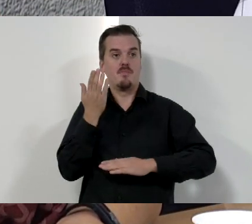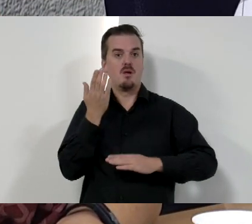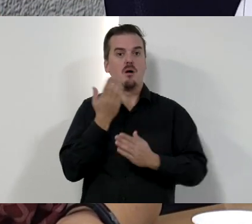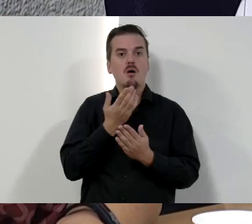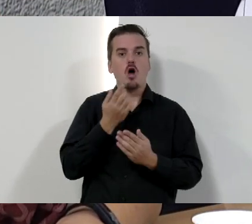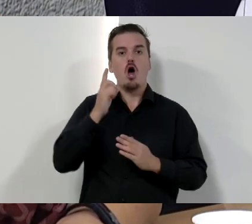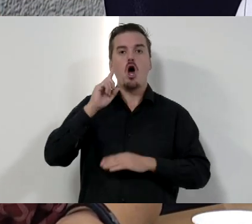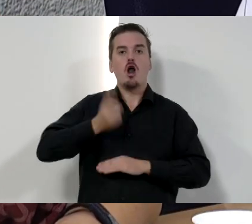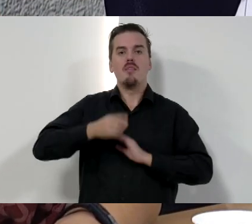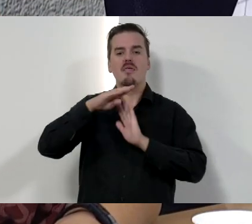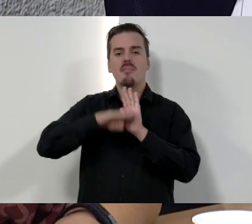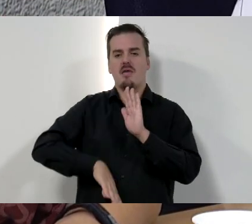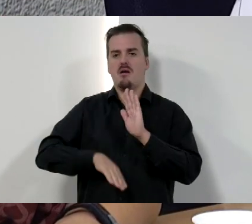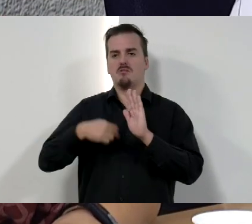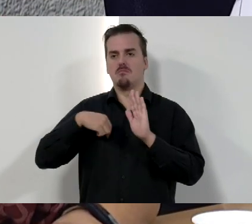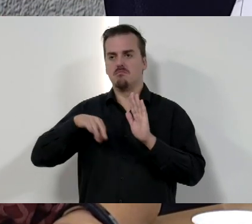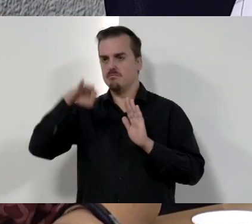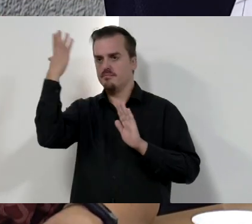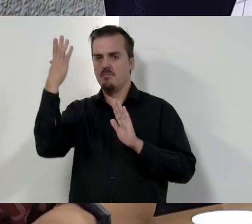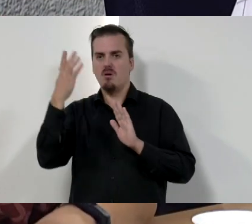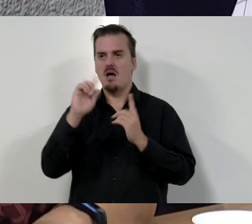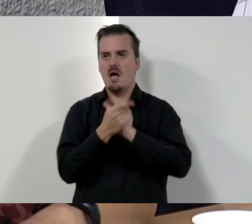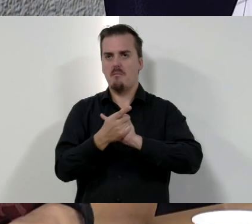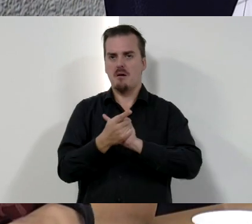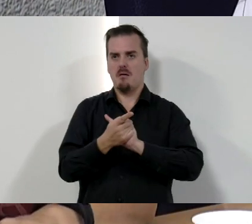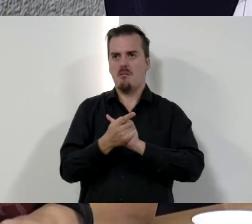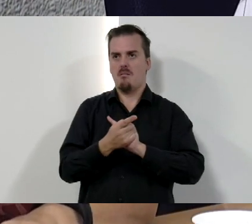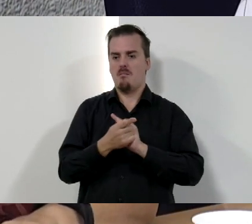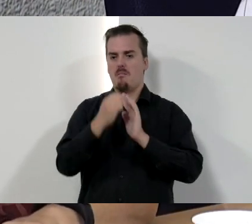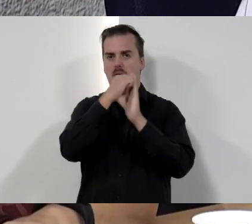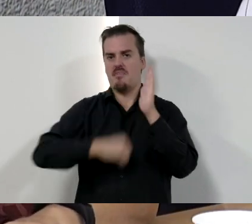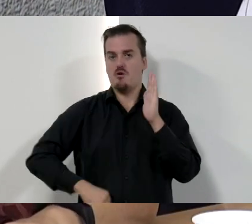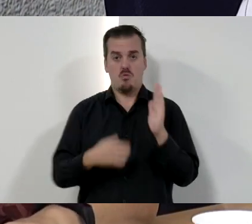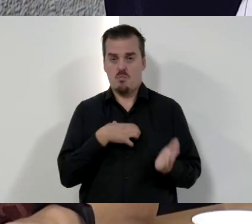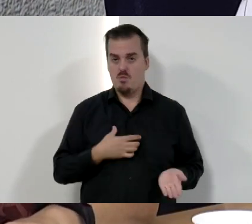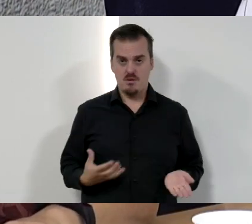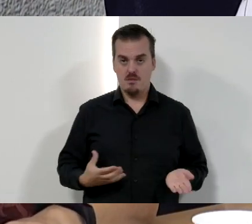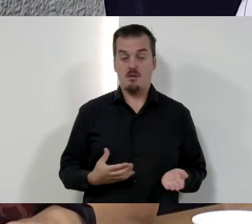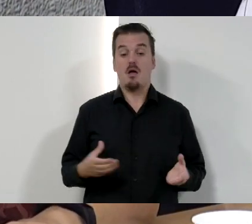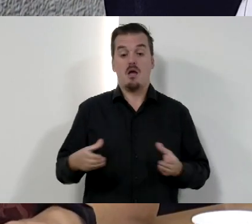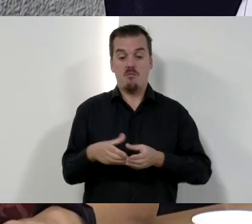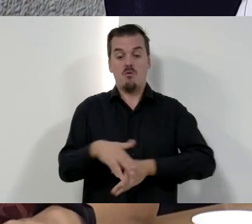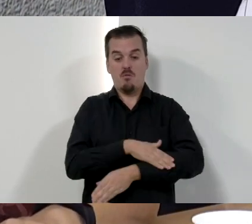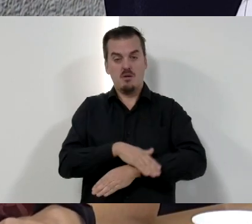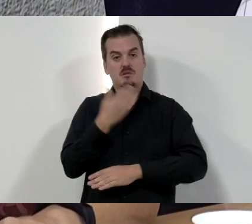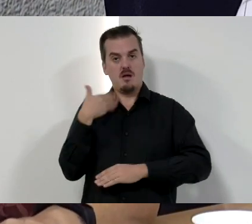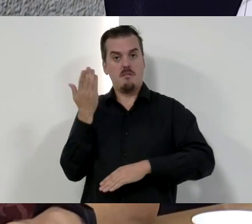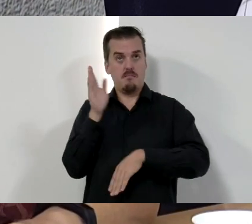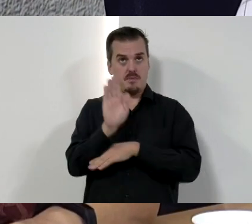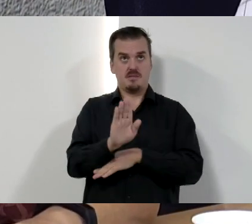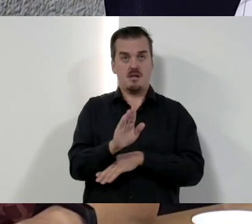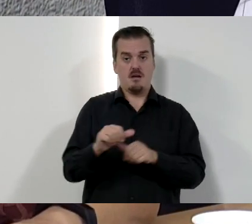modificación de ordenanzas en blanco, es que eso no existe. Es decir, por lo tanto, el equipo de gobierno pues ha presentado y está